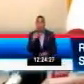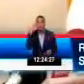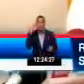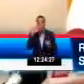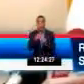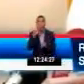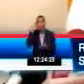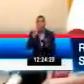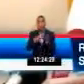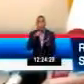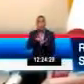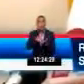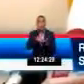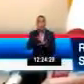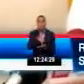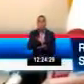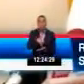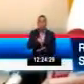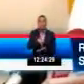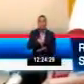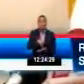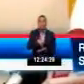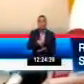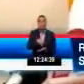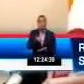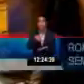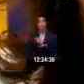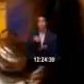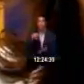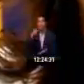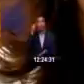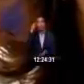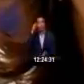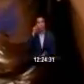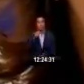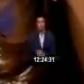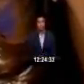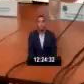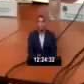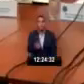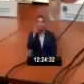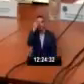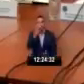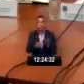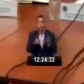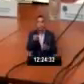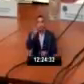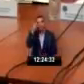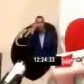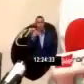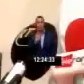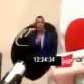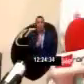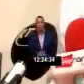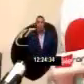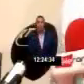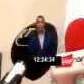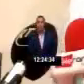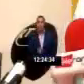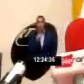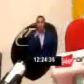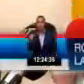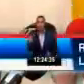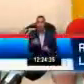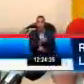tenían como objetivo desestabilizar no el gobierno, sino el Estado. Y da las razones que le llevan a sostenerlo.